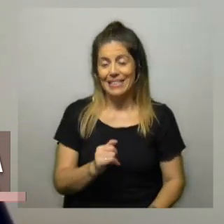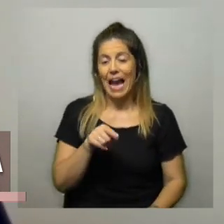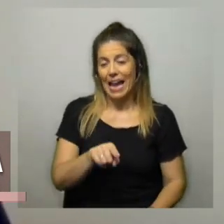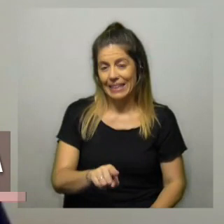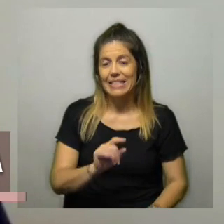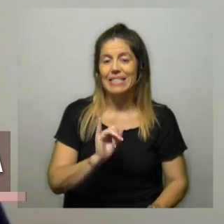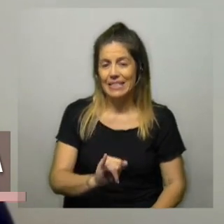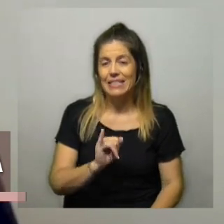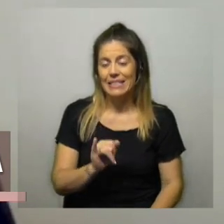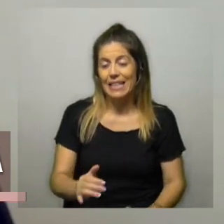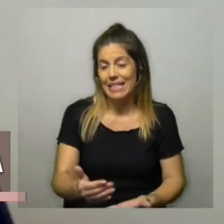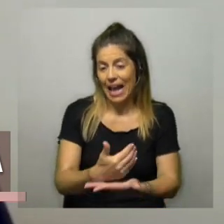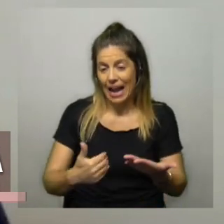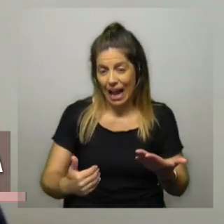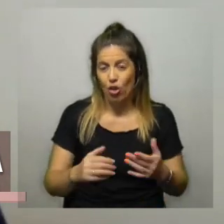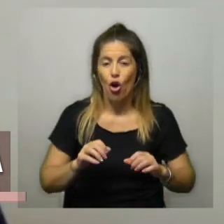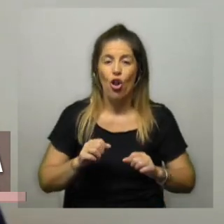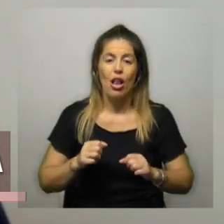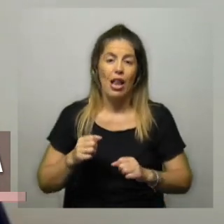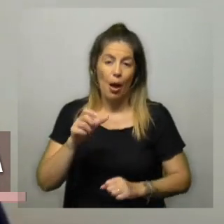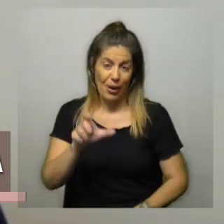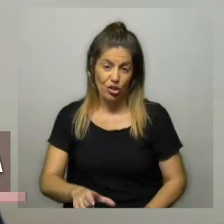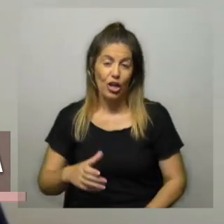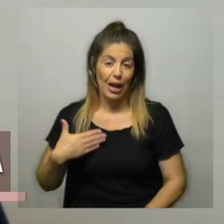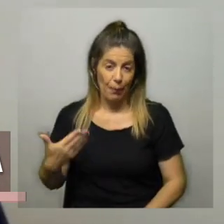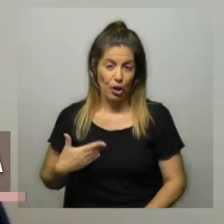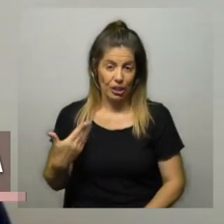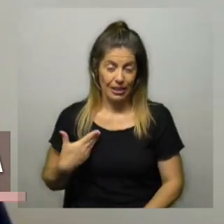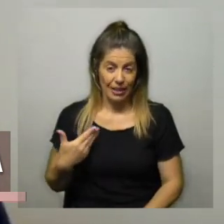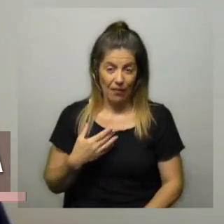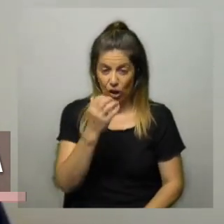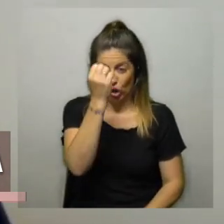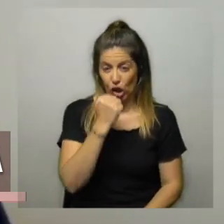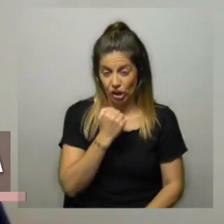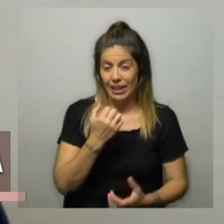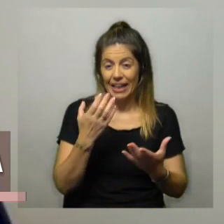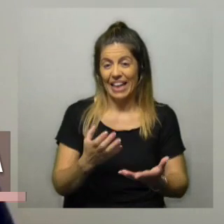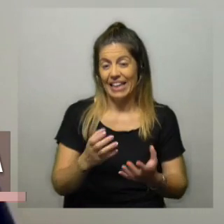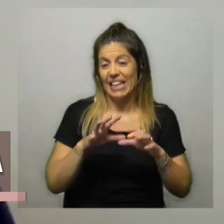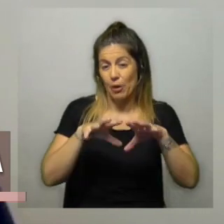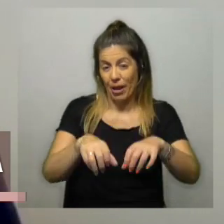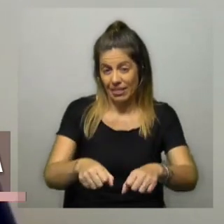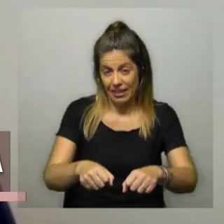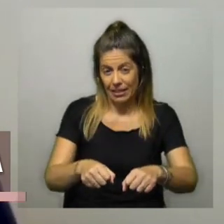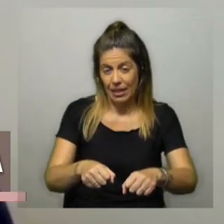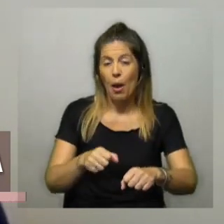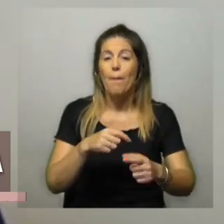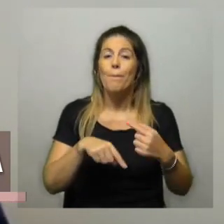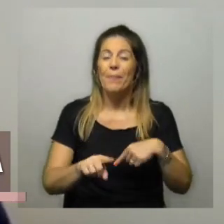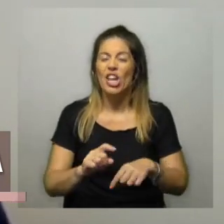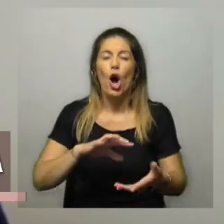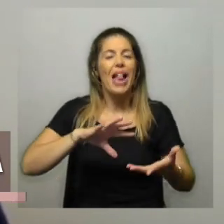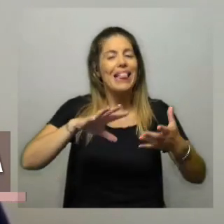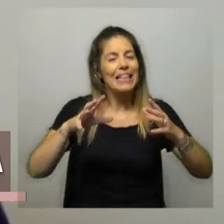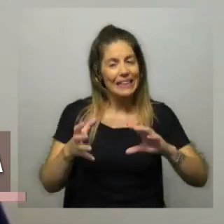sido sacados, ¿no? Los manifestantes golpistas, terroristas que invadieron. No obstante, el